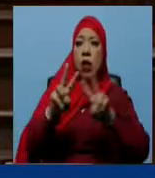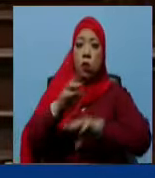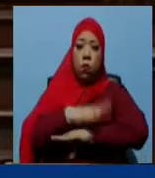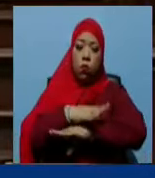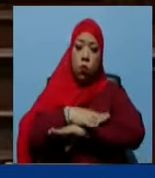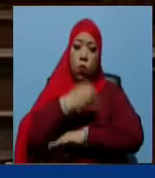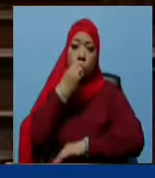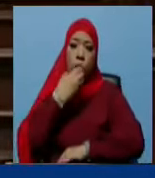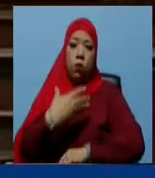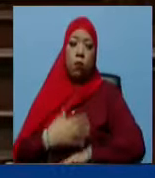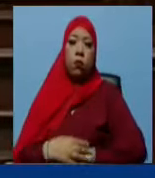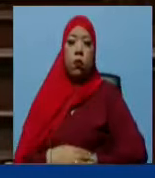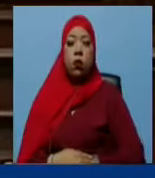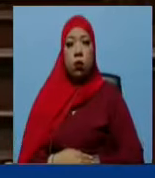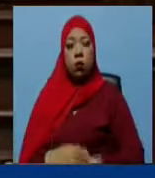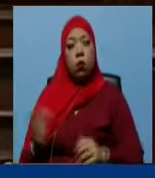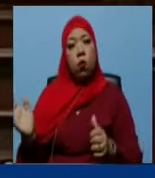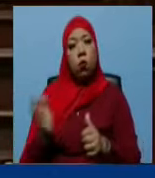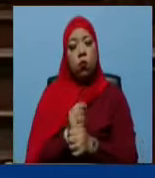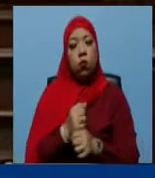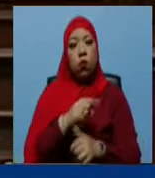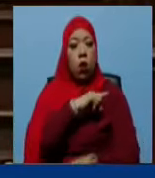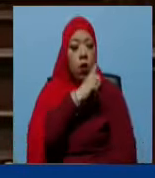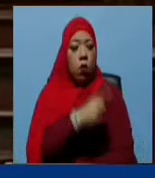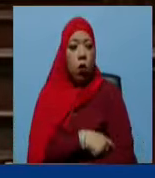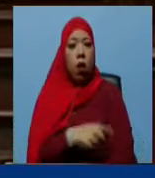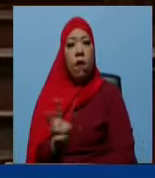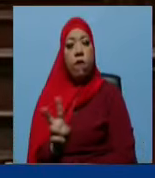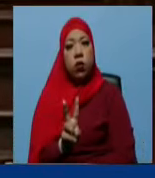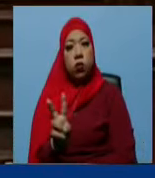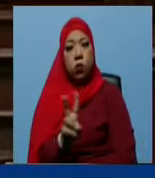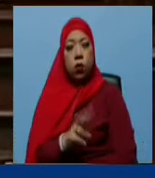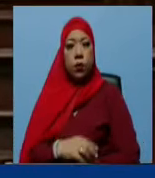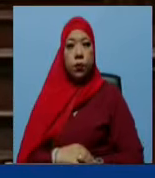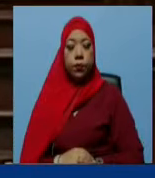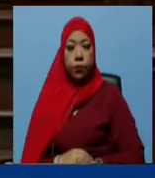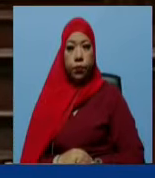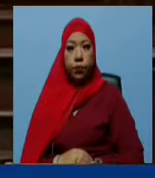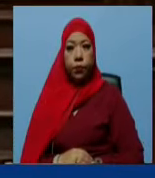el currículum para asaltar el poder en Venezuela.